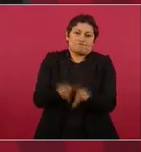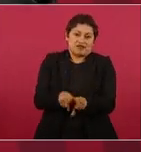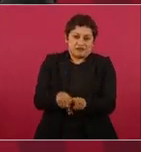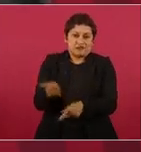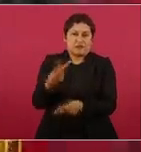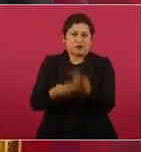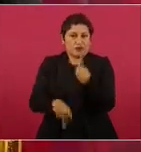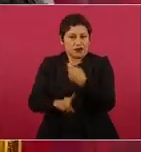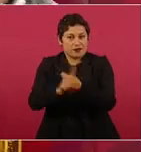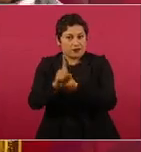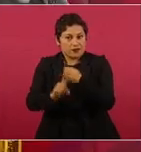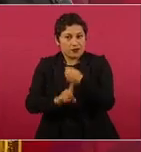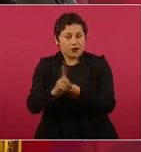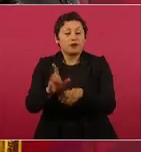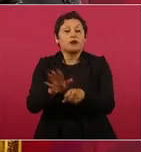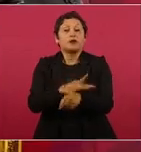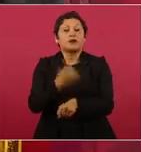porque